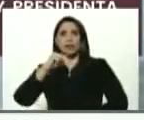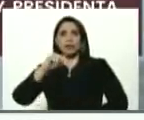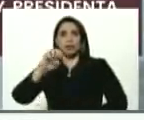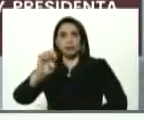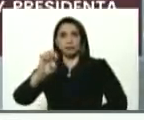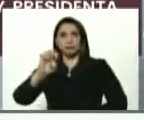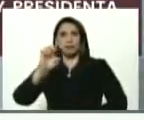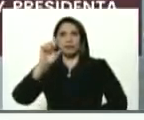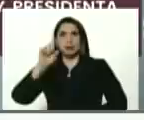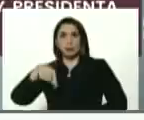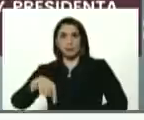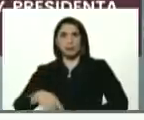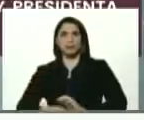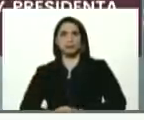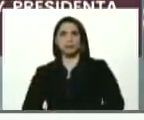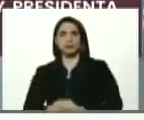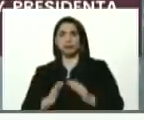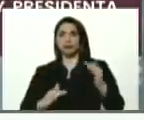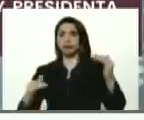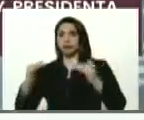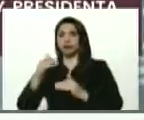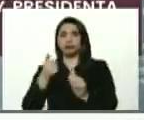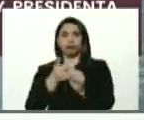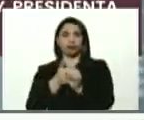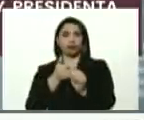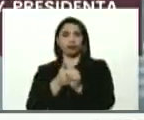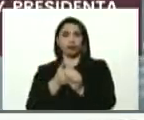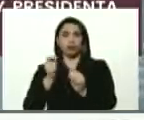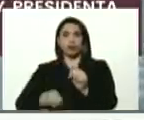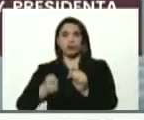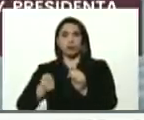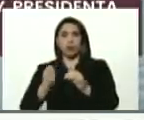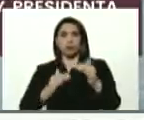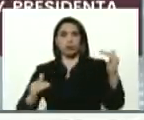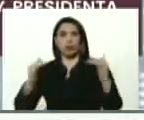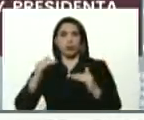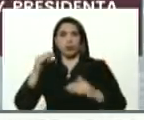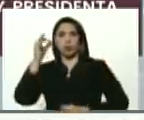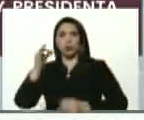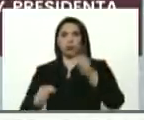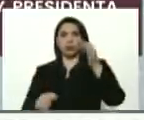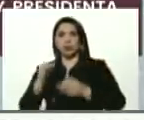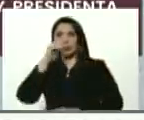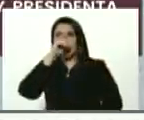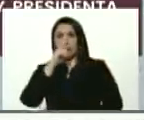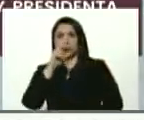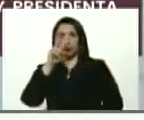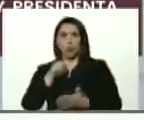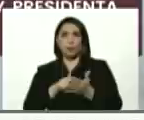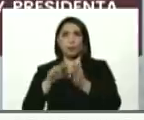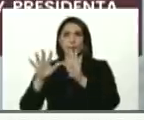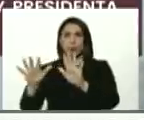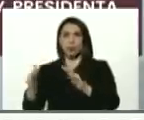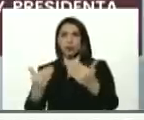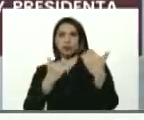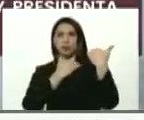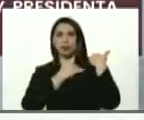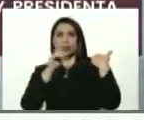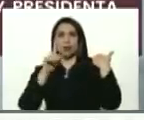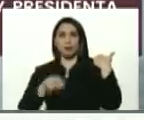Electoral, también es magistrada suplente del Tribunal Supremo de Justicia en el año 2010, titular en 2013